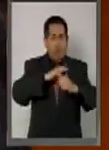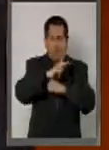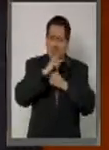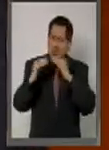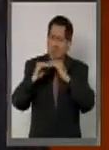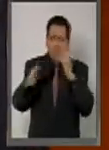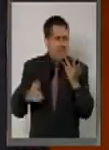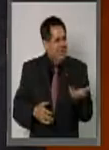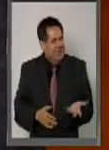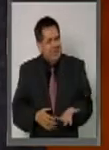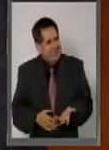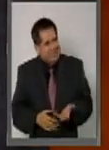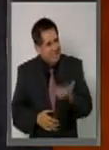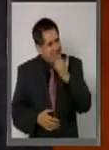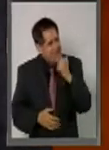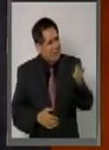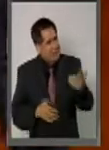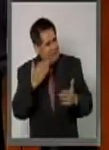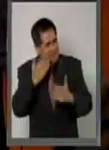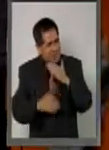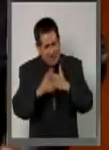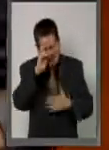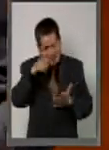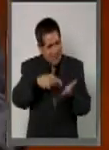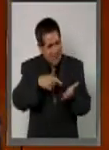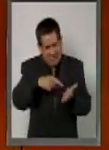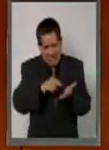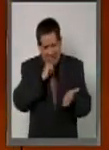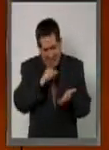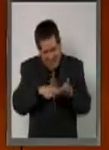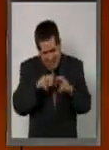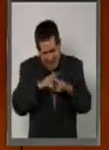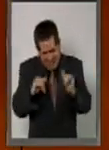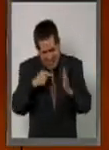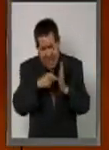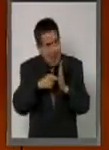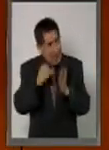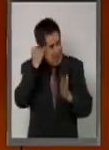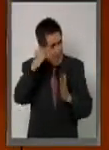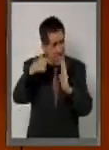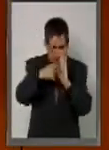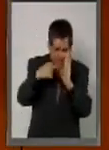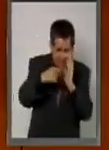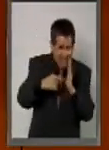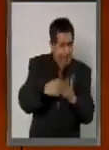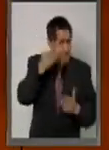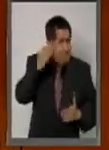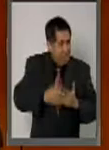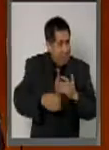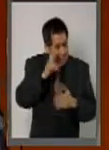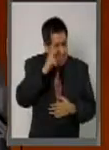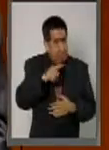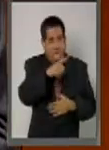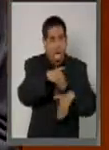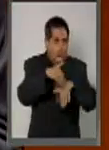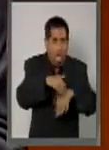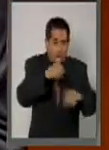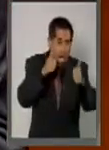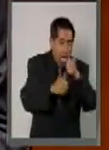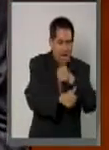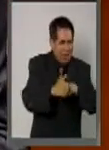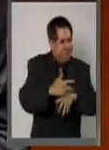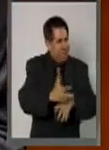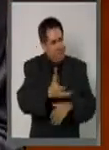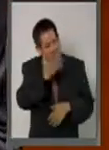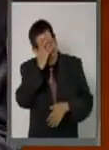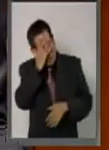No han respetado un solo principio de esos en el entreguismo desvergonzado